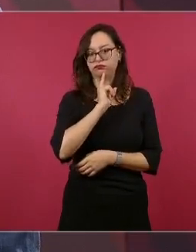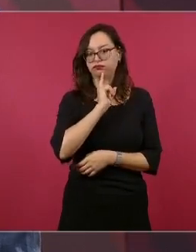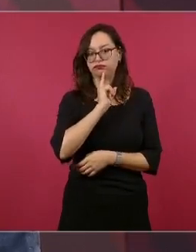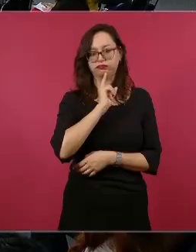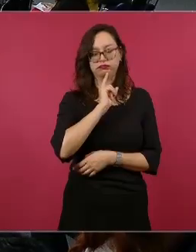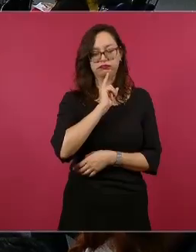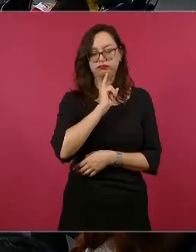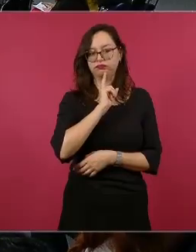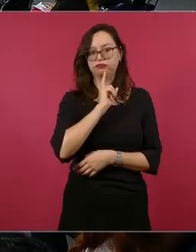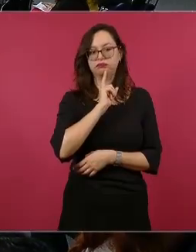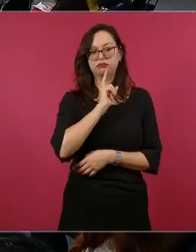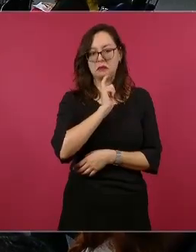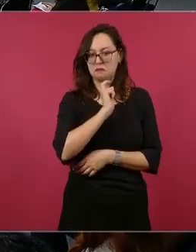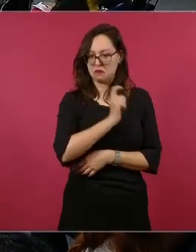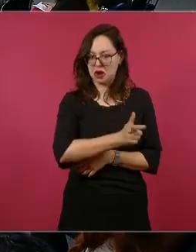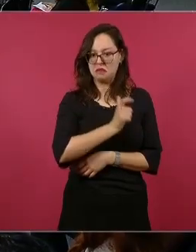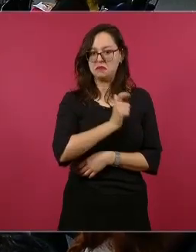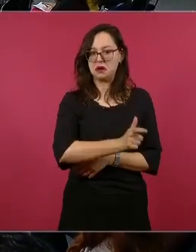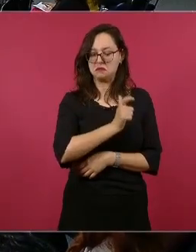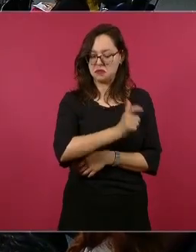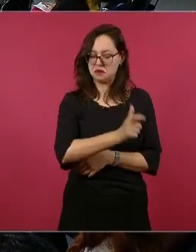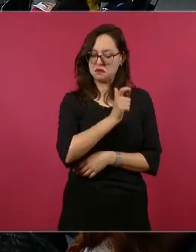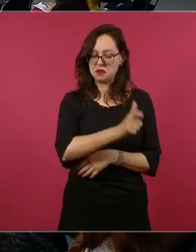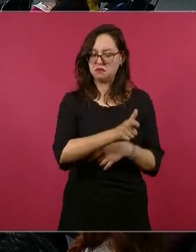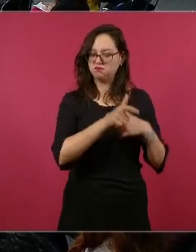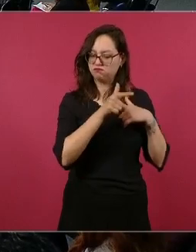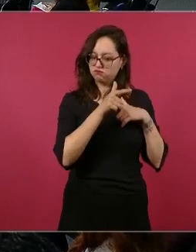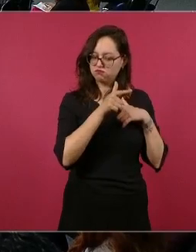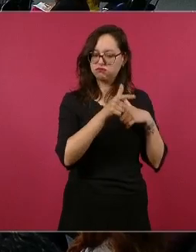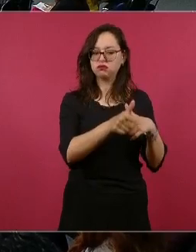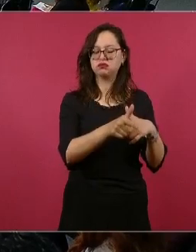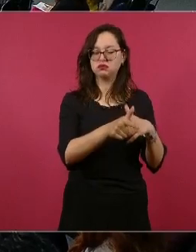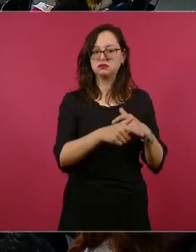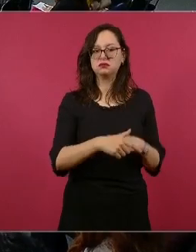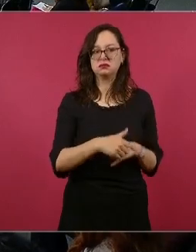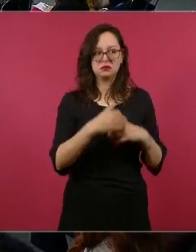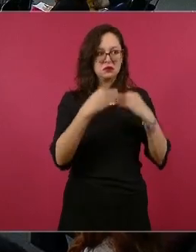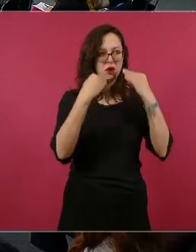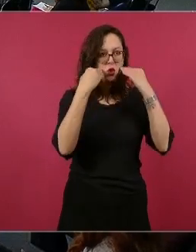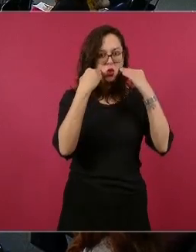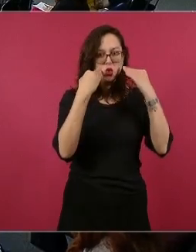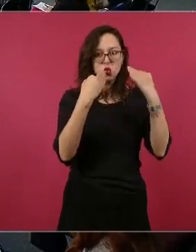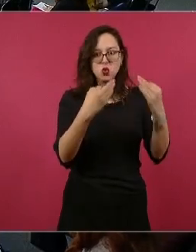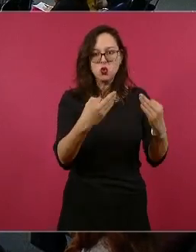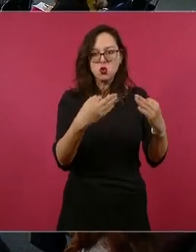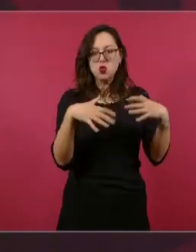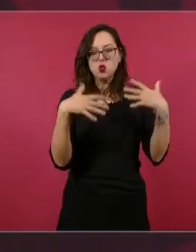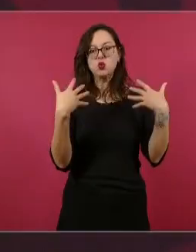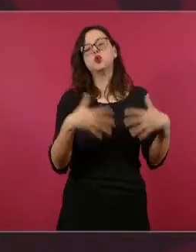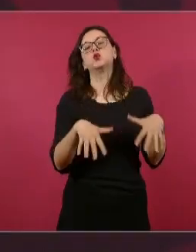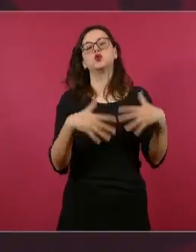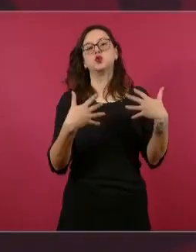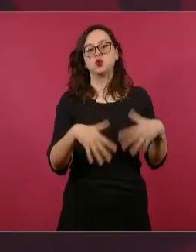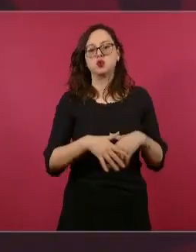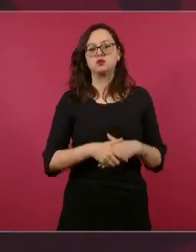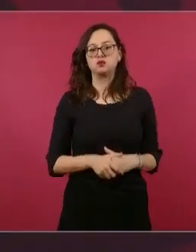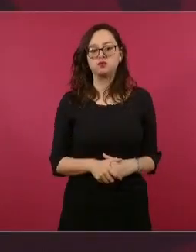les siguieron pagando me consta y me consta también